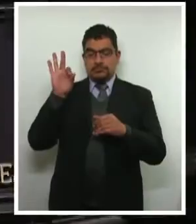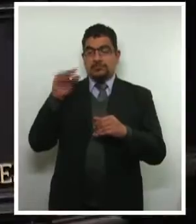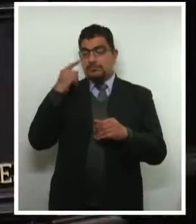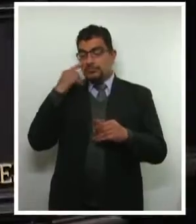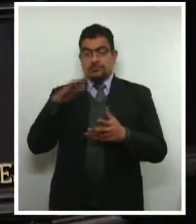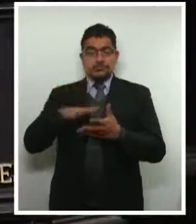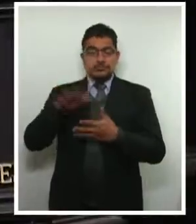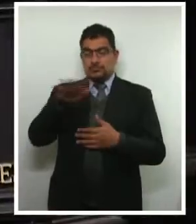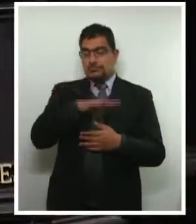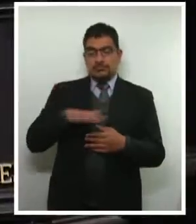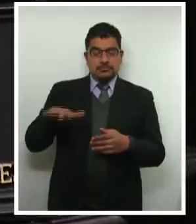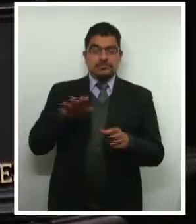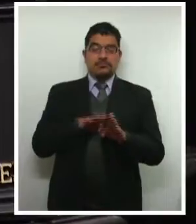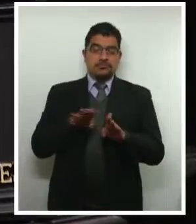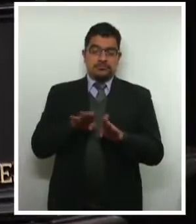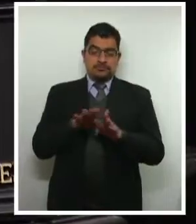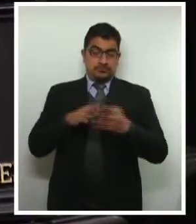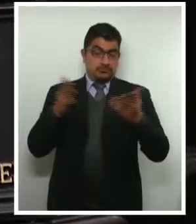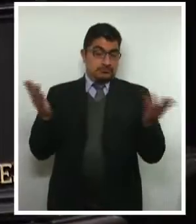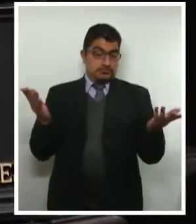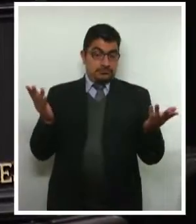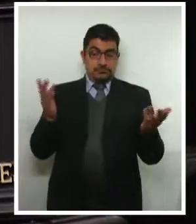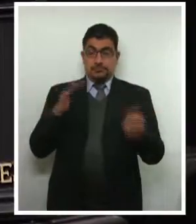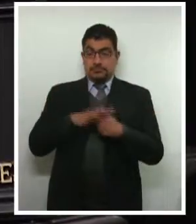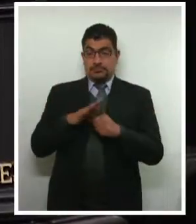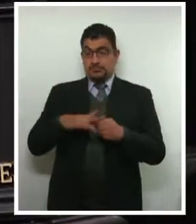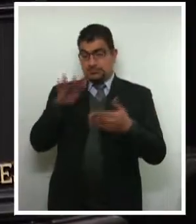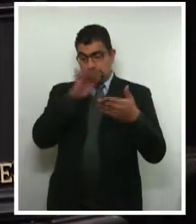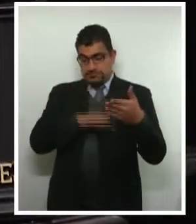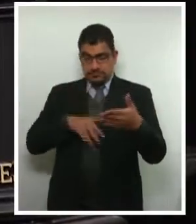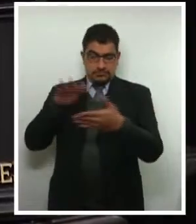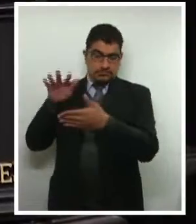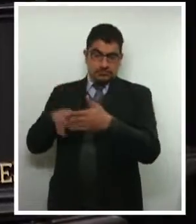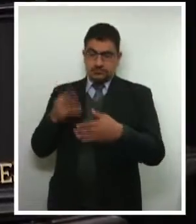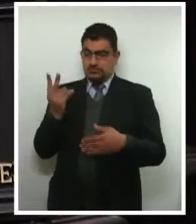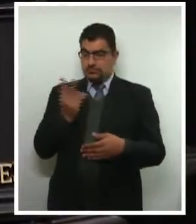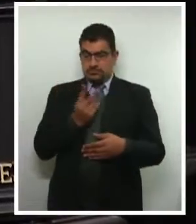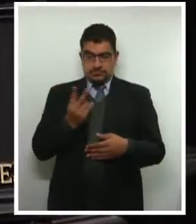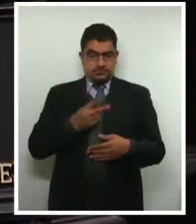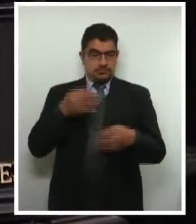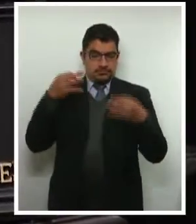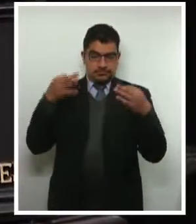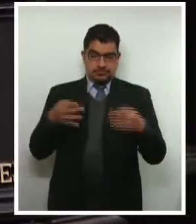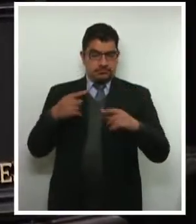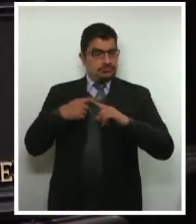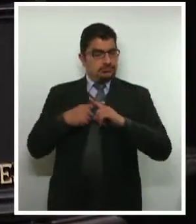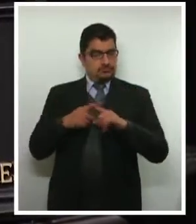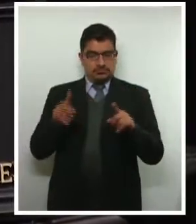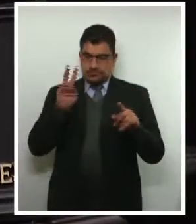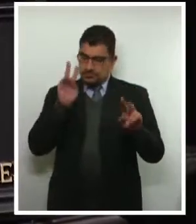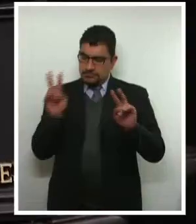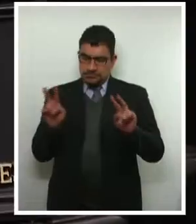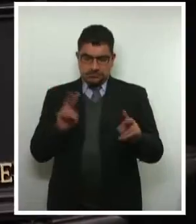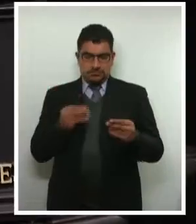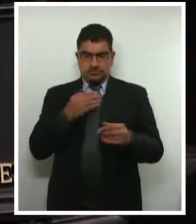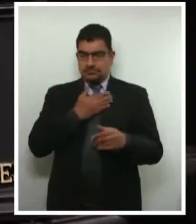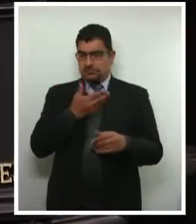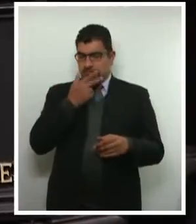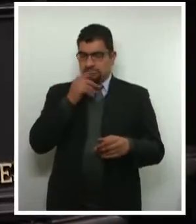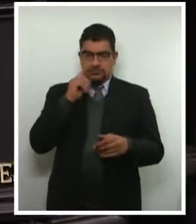partes, pero se le da lectura a los dos textos, porque son sustantivamente diferentes, compañeras y